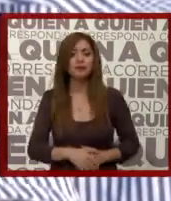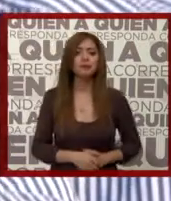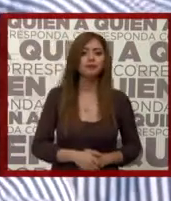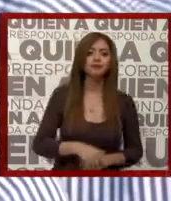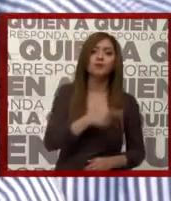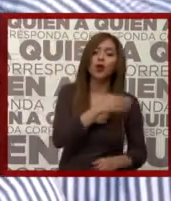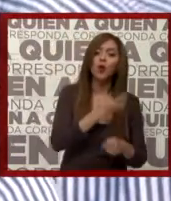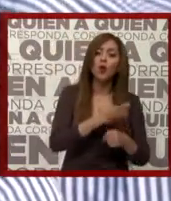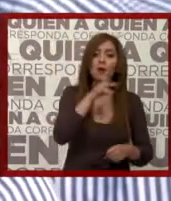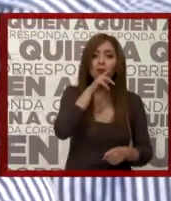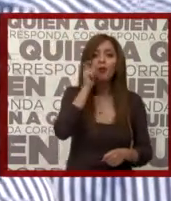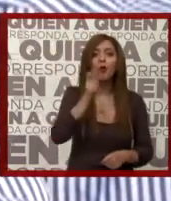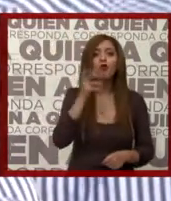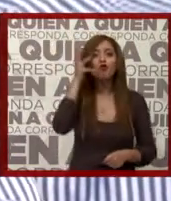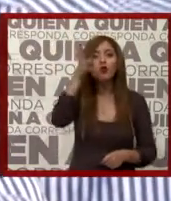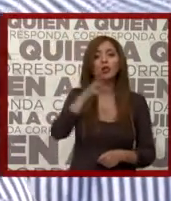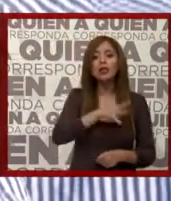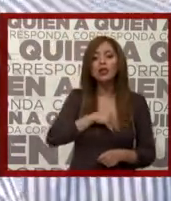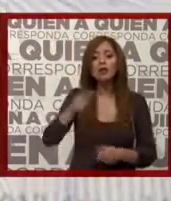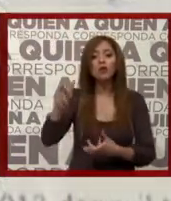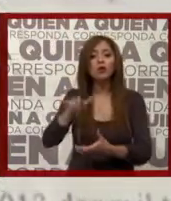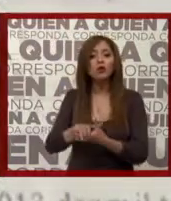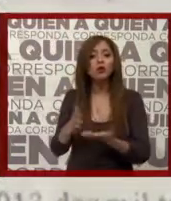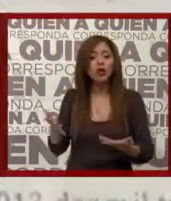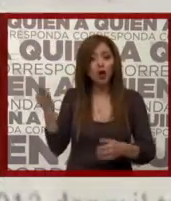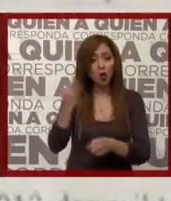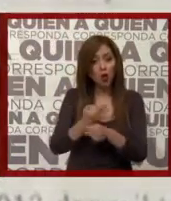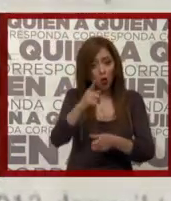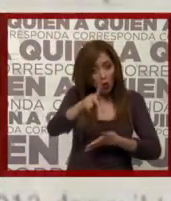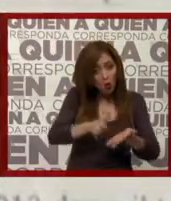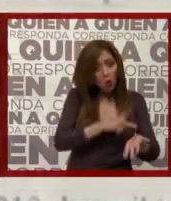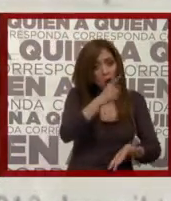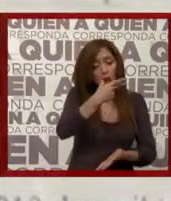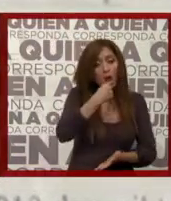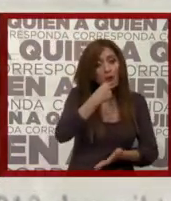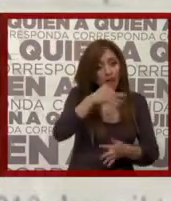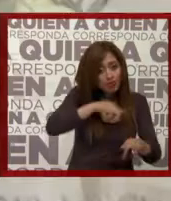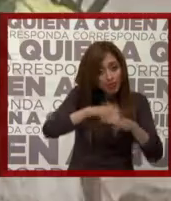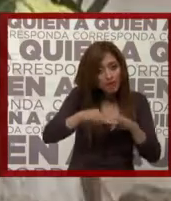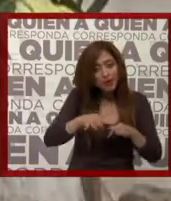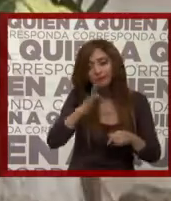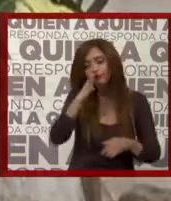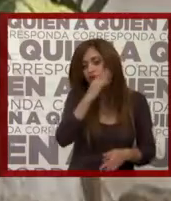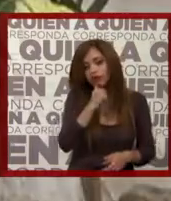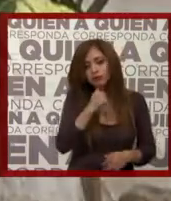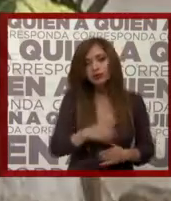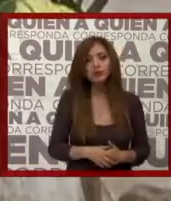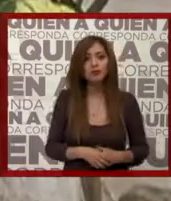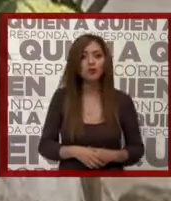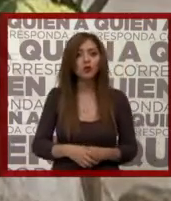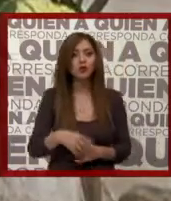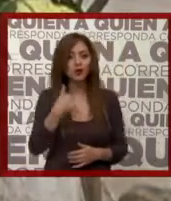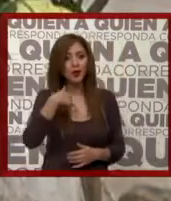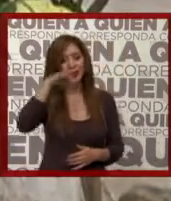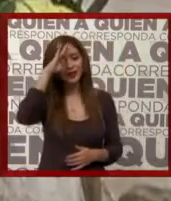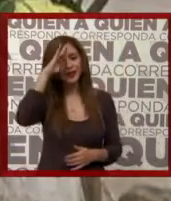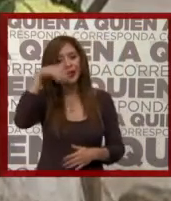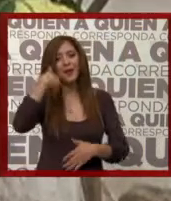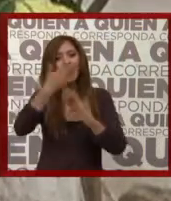de su esposa e hijos, ya que Jorge no puede volver a trabajar. Yo soñaba darle a mi esposa una